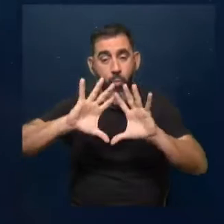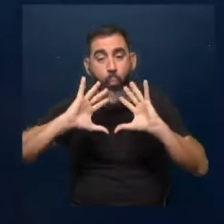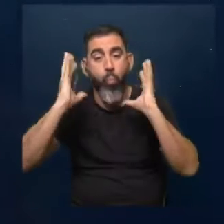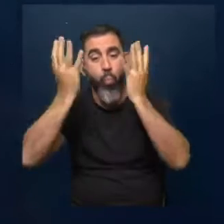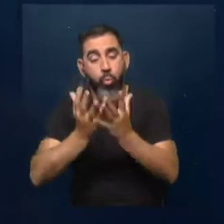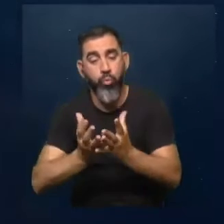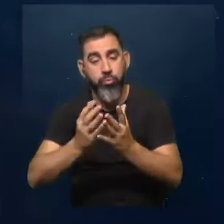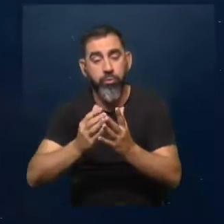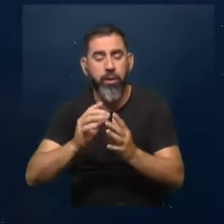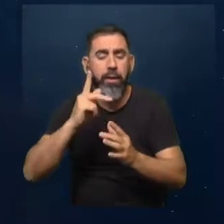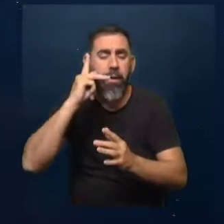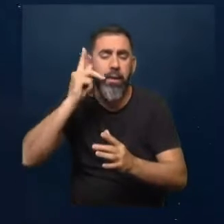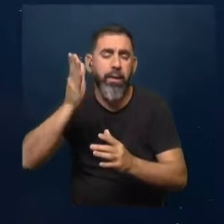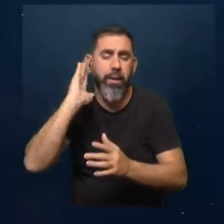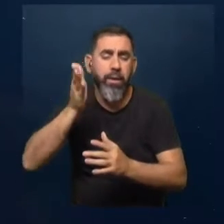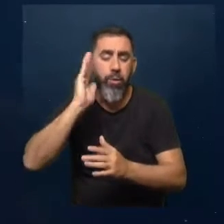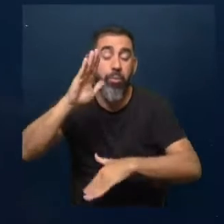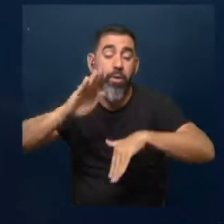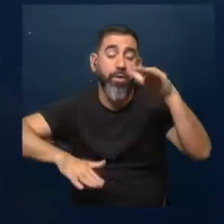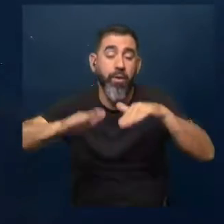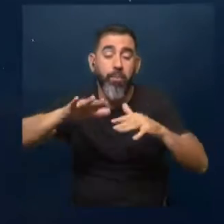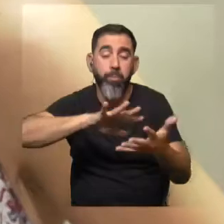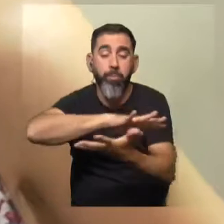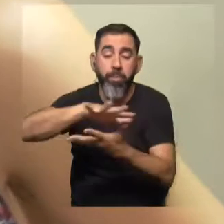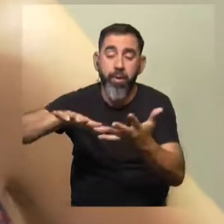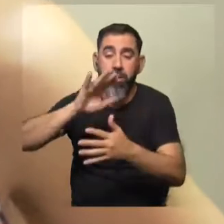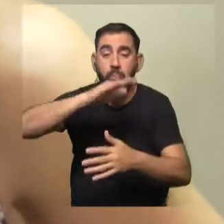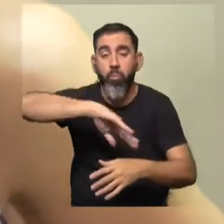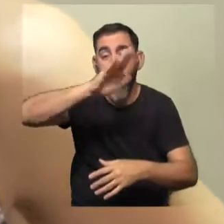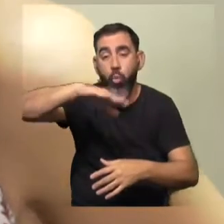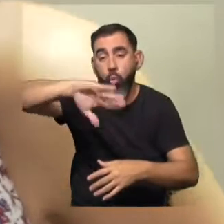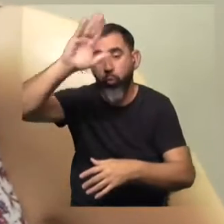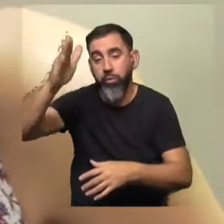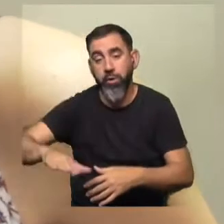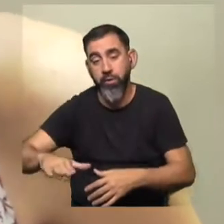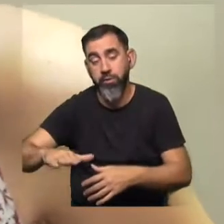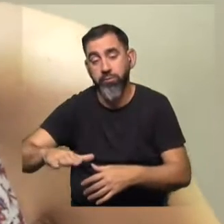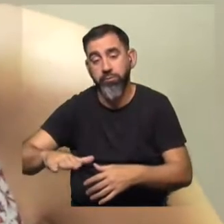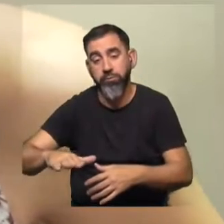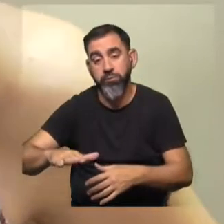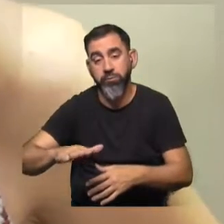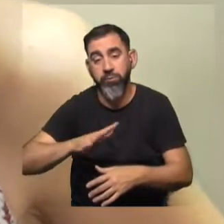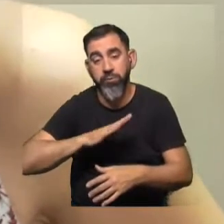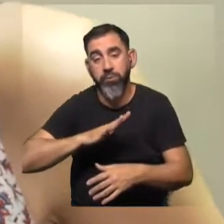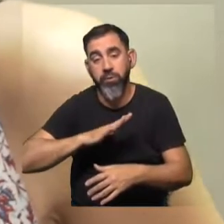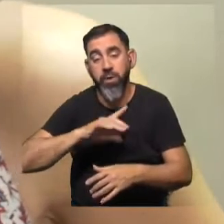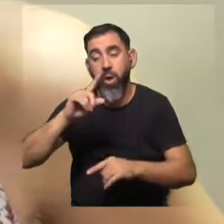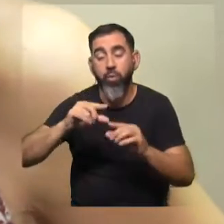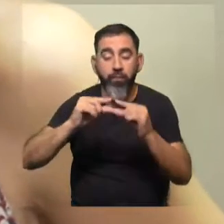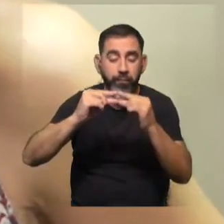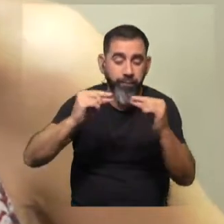mide decenas de kilómetros, dependiendo de los lugares, en las montañas, ¿no? más espesa, en otros lugares más